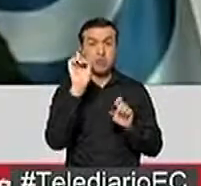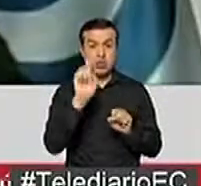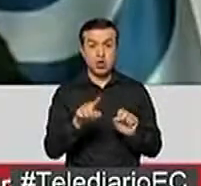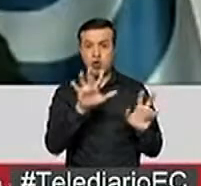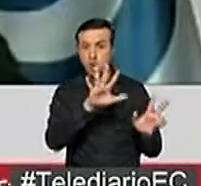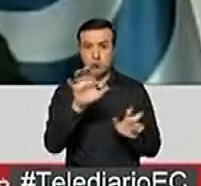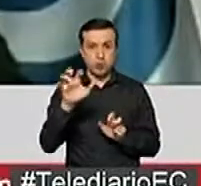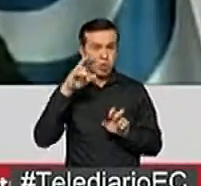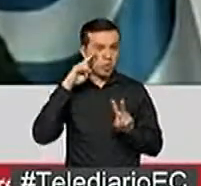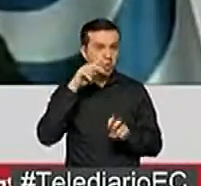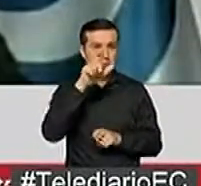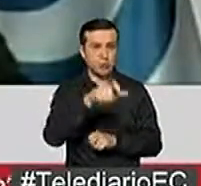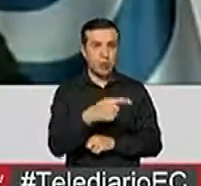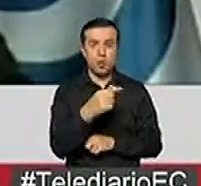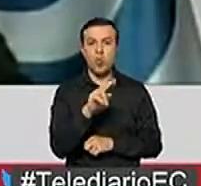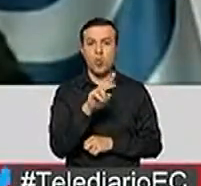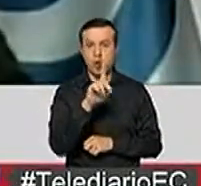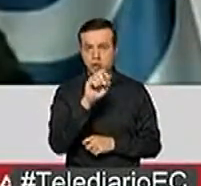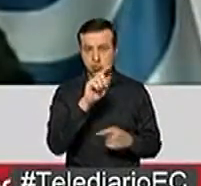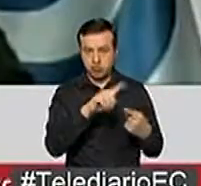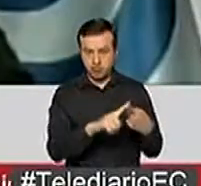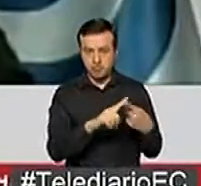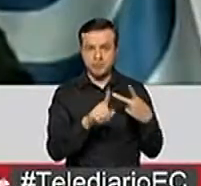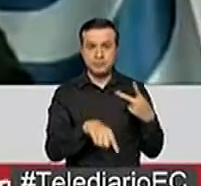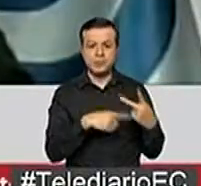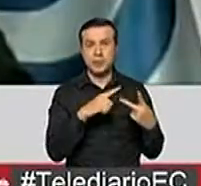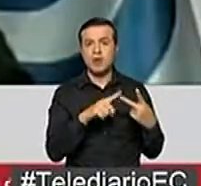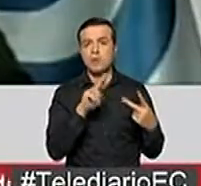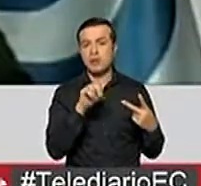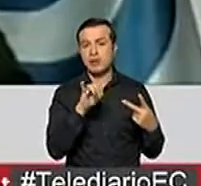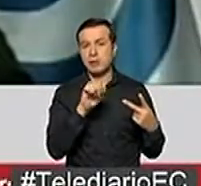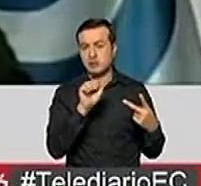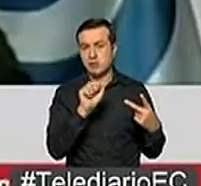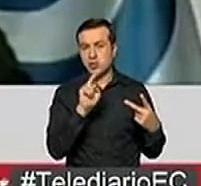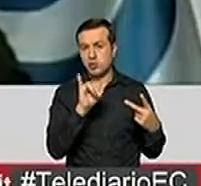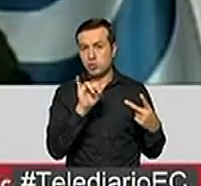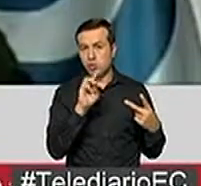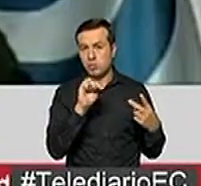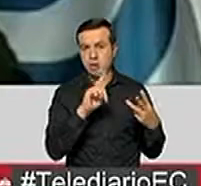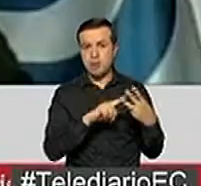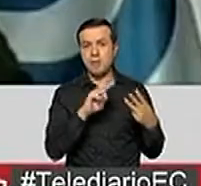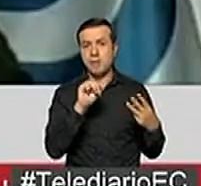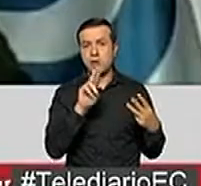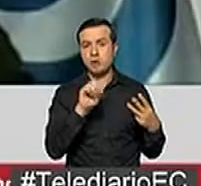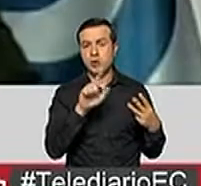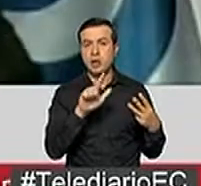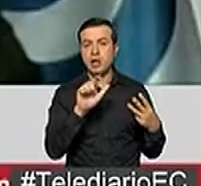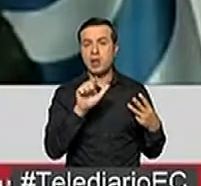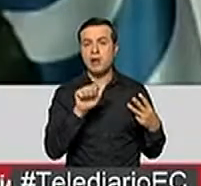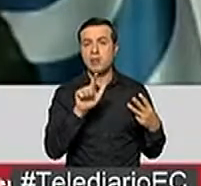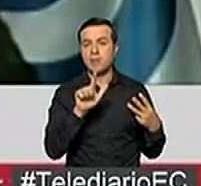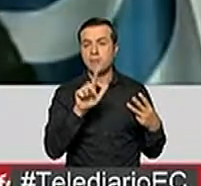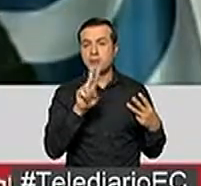en contra de los ciudadanos Juan Guaidó, Vanessa Newman, Manuela